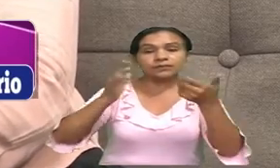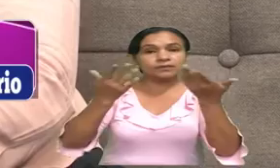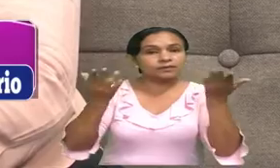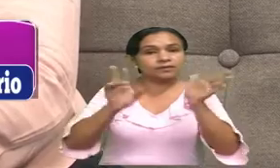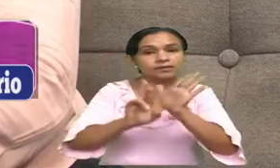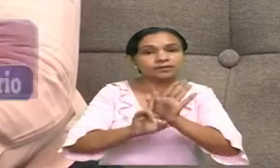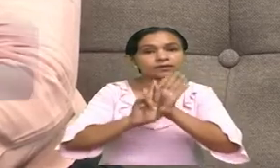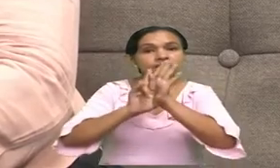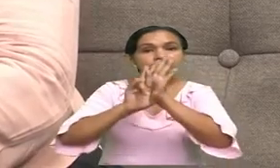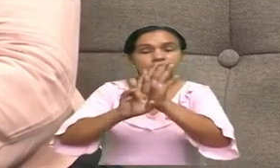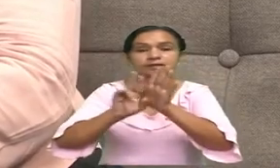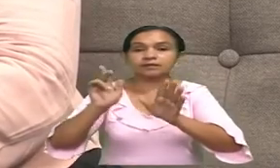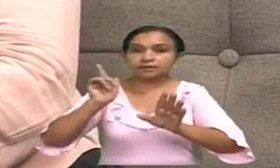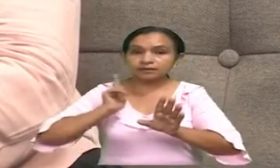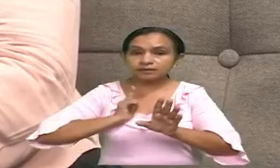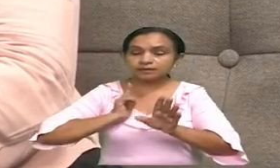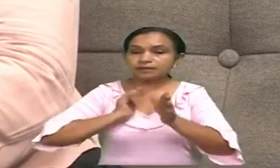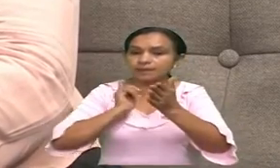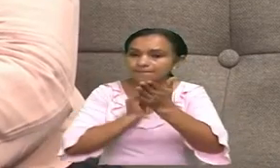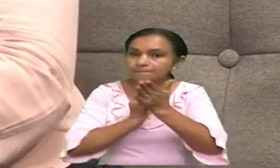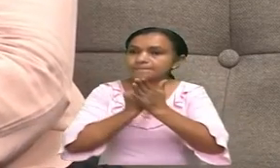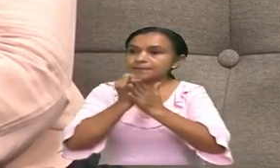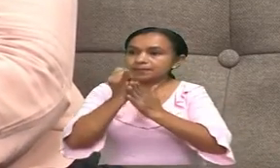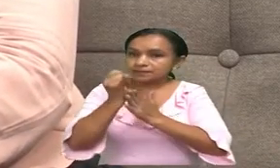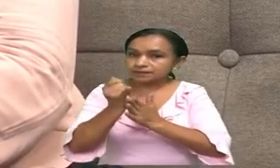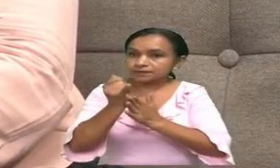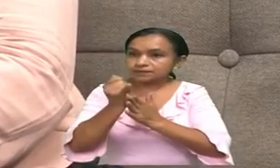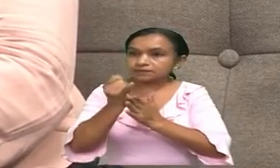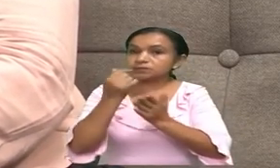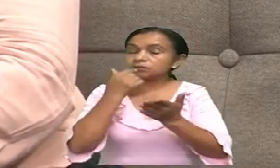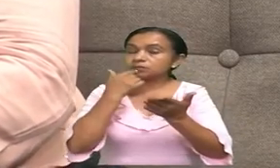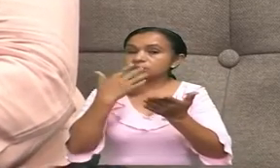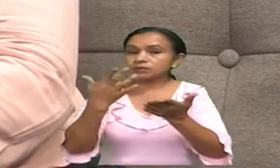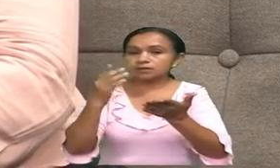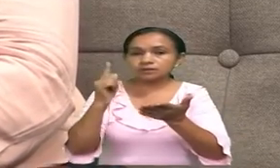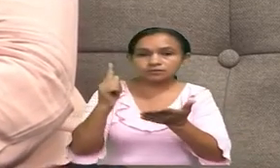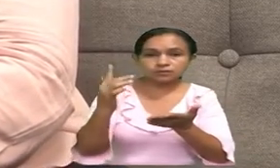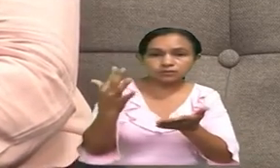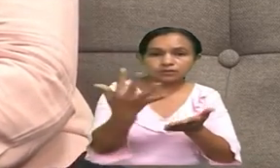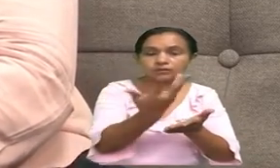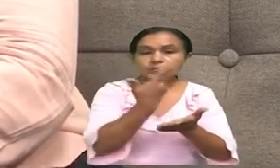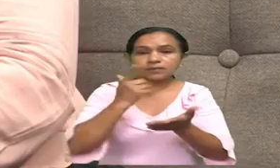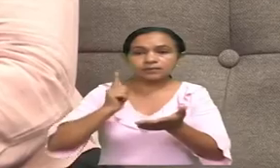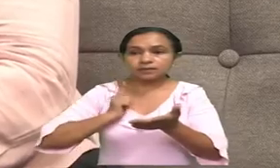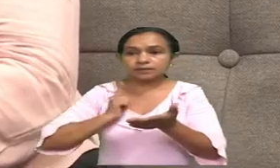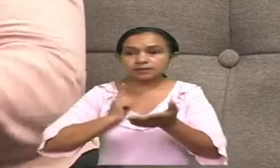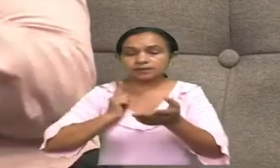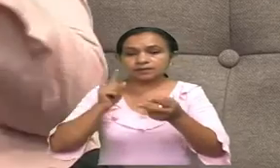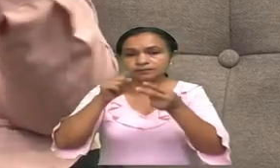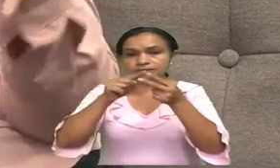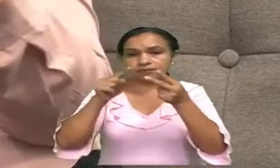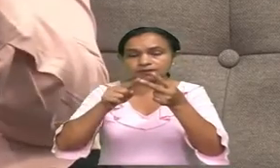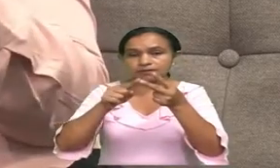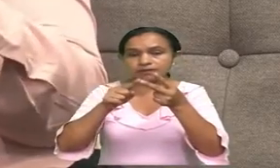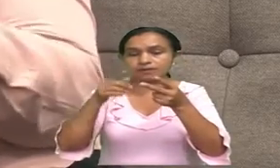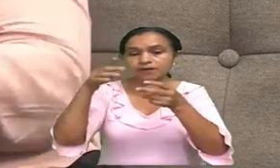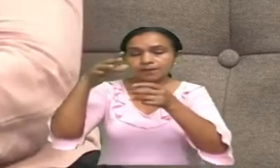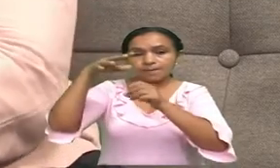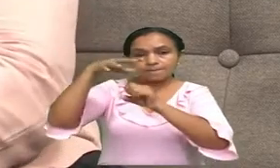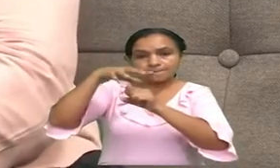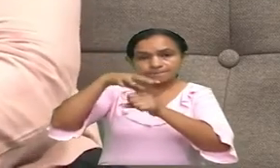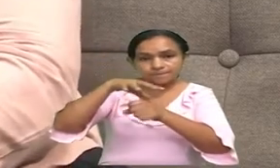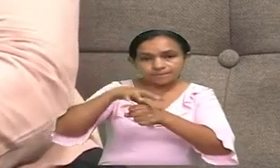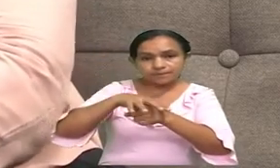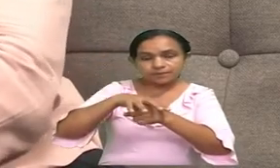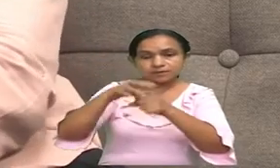resultados estamos obteniendo de las investigaciones, porque nosotros tenemos grandes líneas, y también hay una Comisión